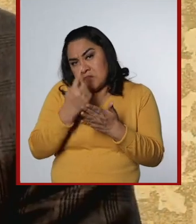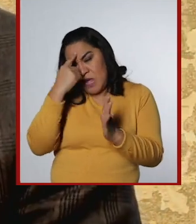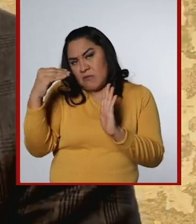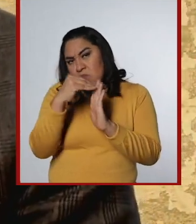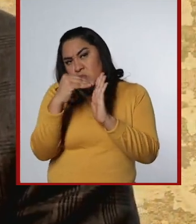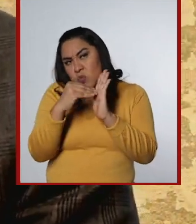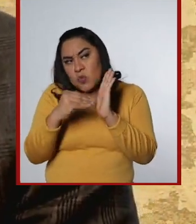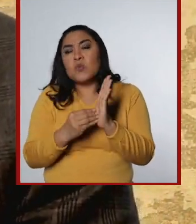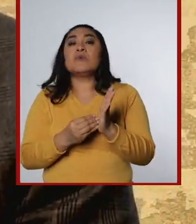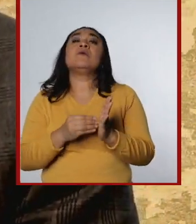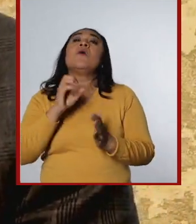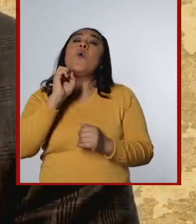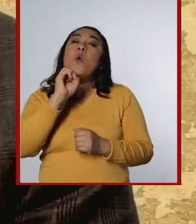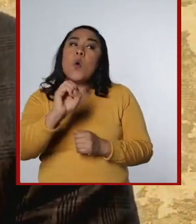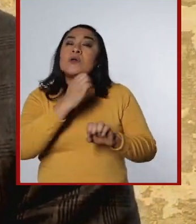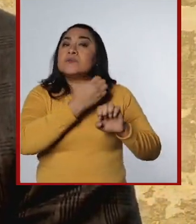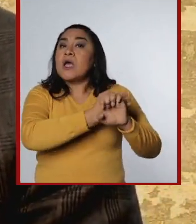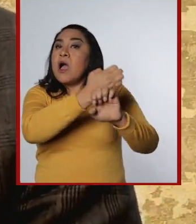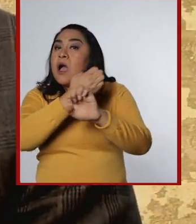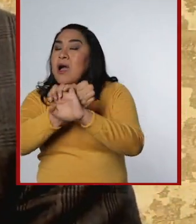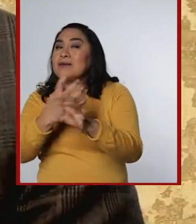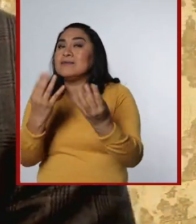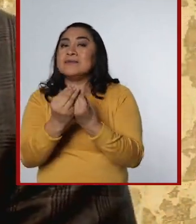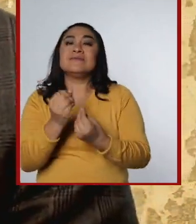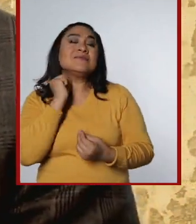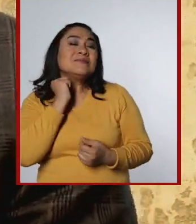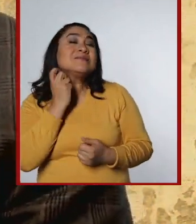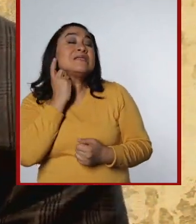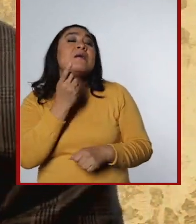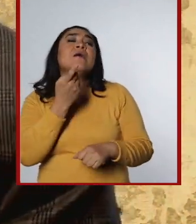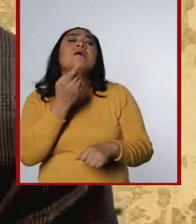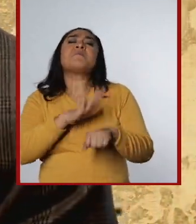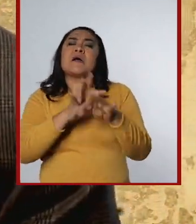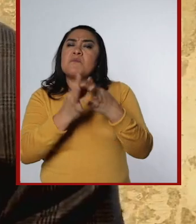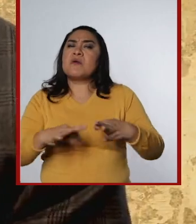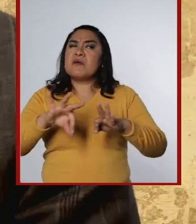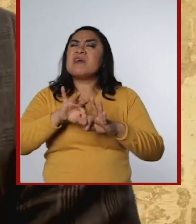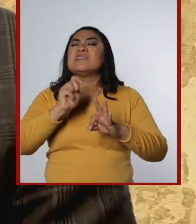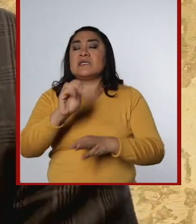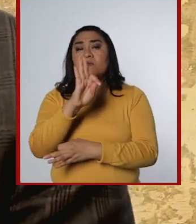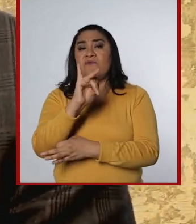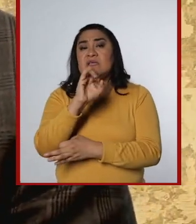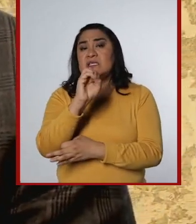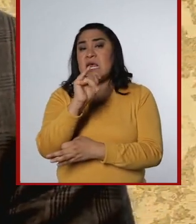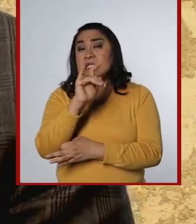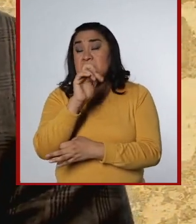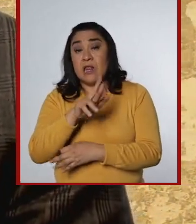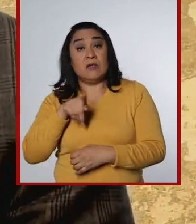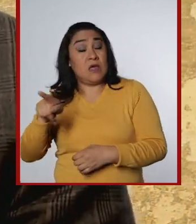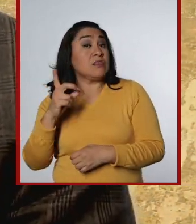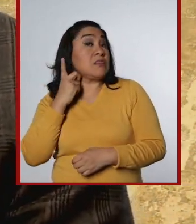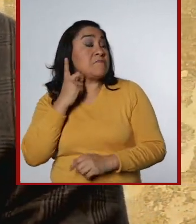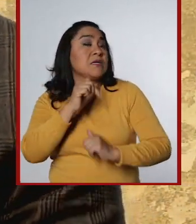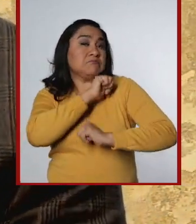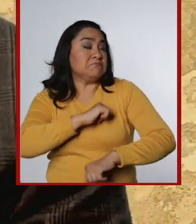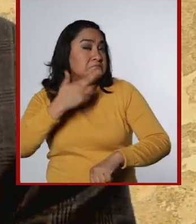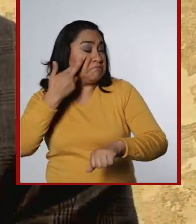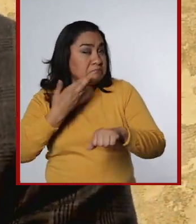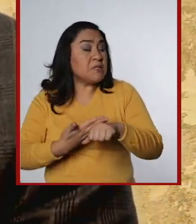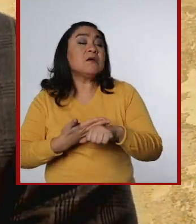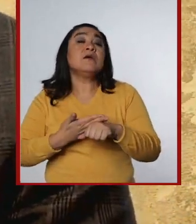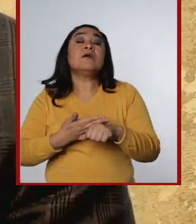que proponen las legislaturas de los estados, pero algo muy importante: fiscalizar. Es a la Cámara de Diputados a la que corresponde